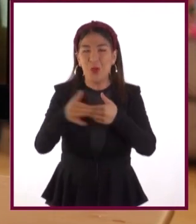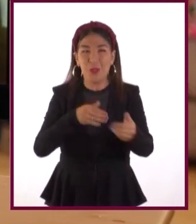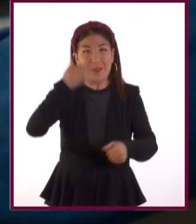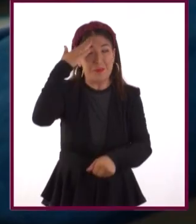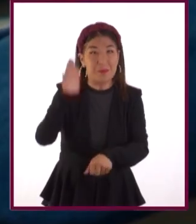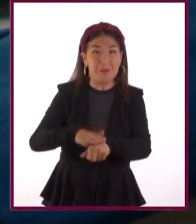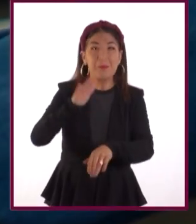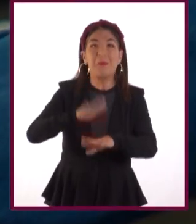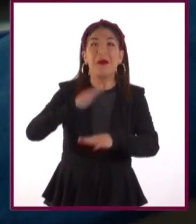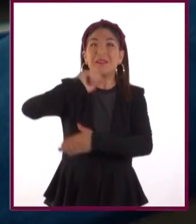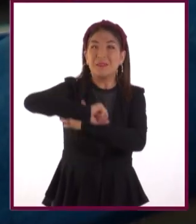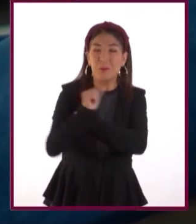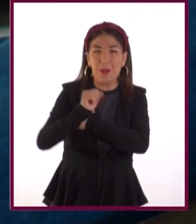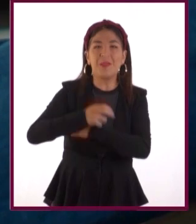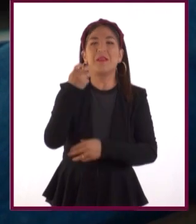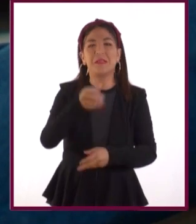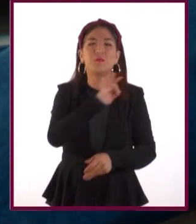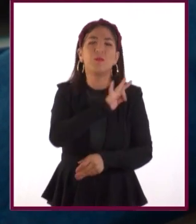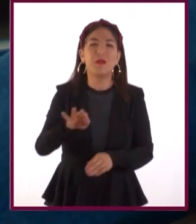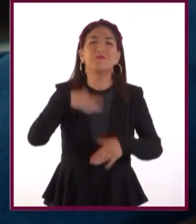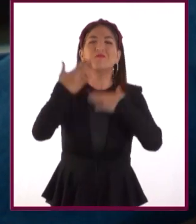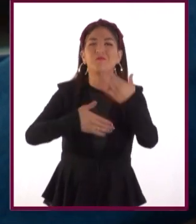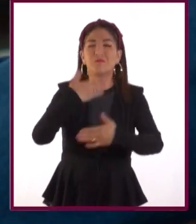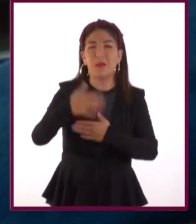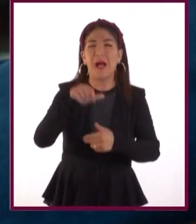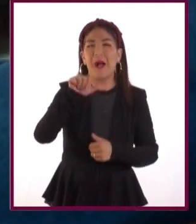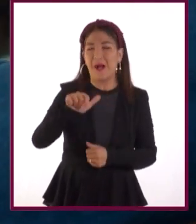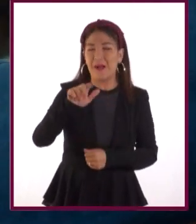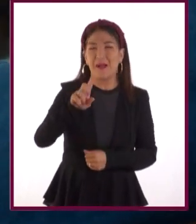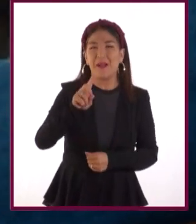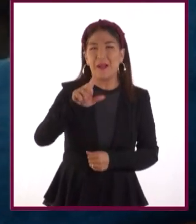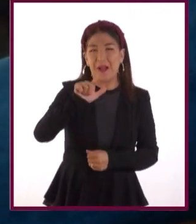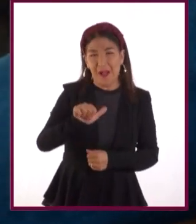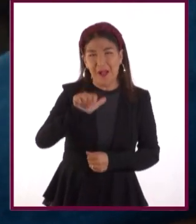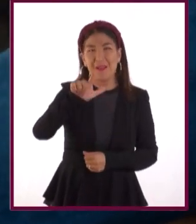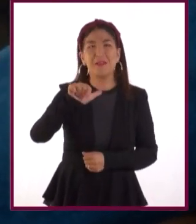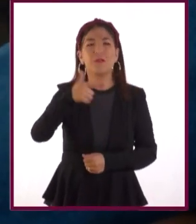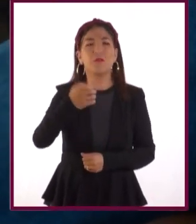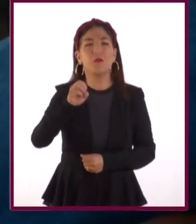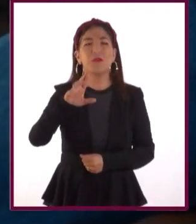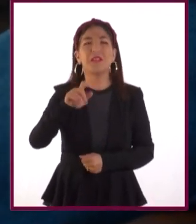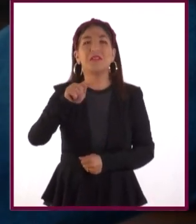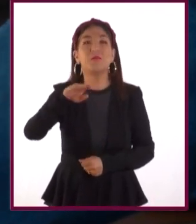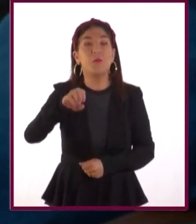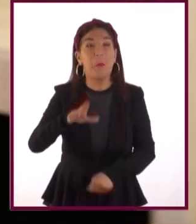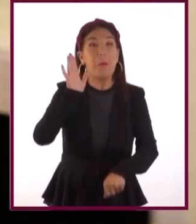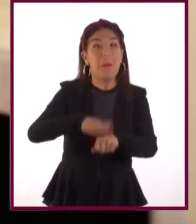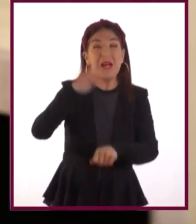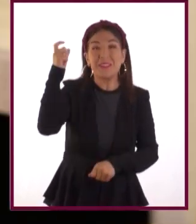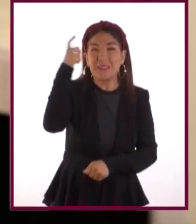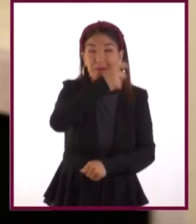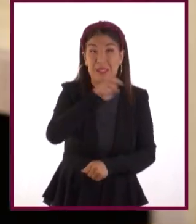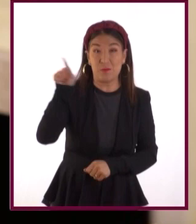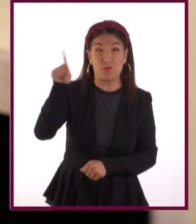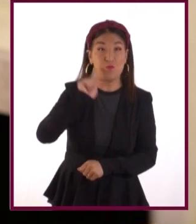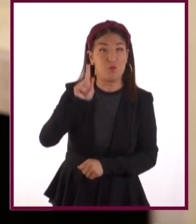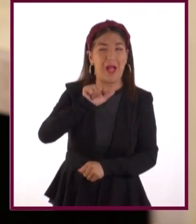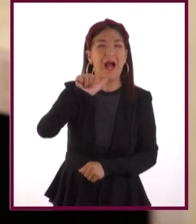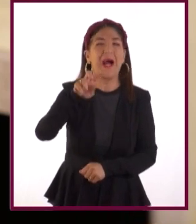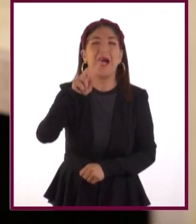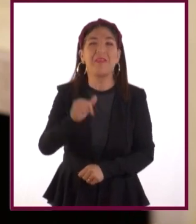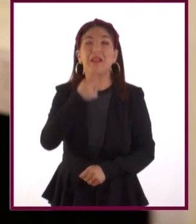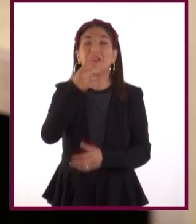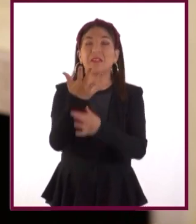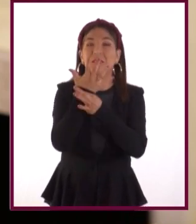potentes y con mayor memoria, pues esto también permite que se desarrollen algoritmos más complejos. Pero, por ejemplo, Ada indicó